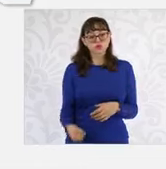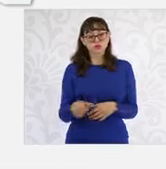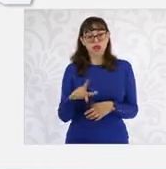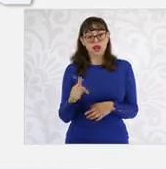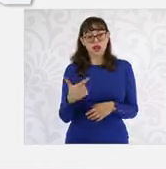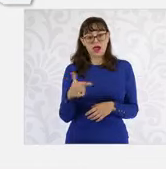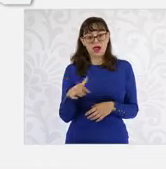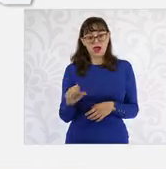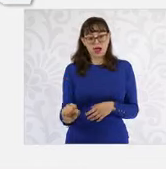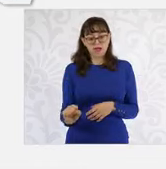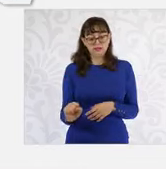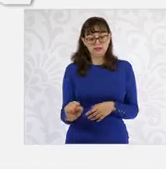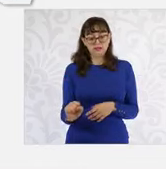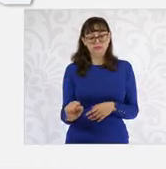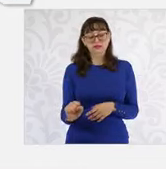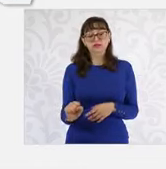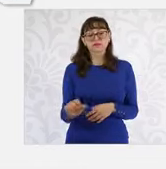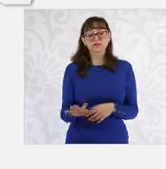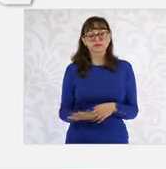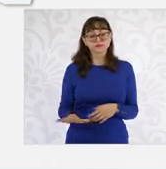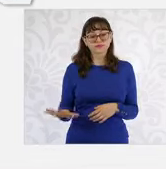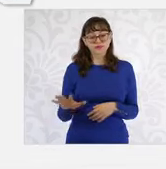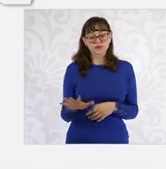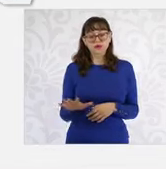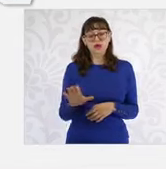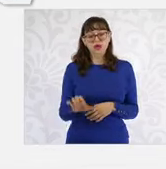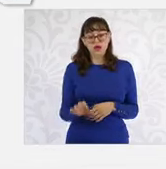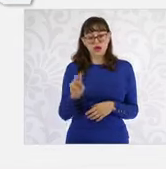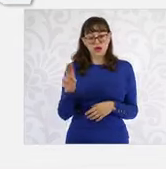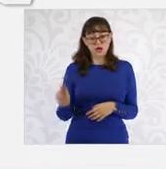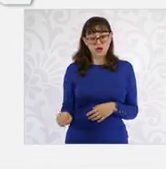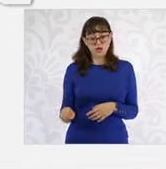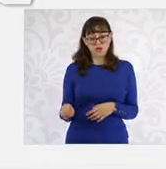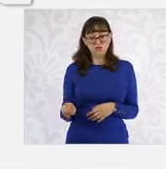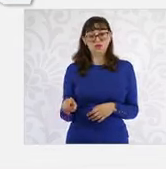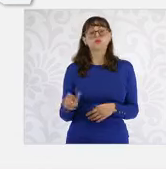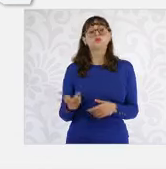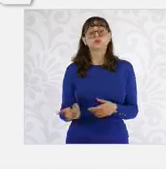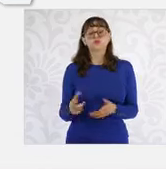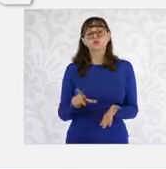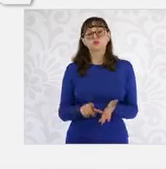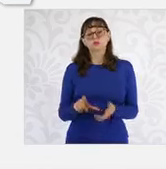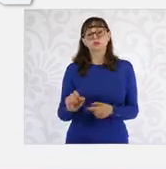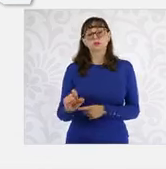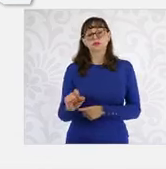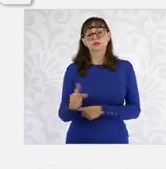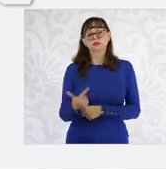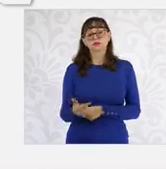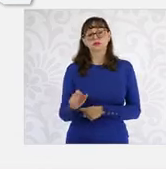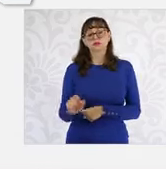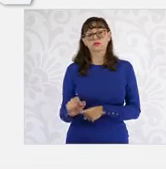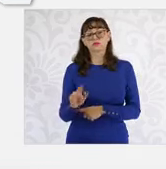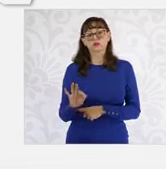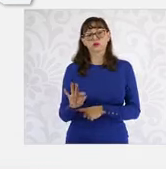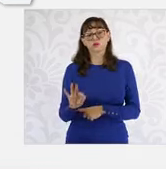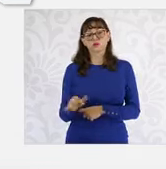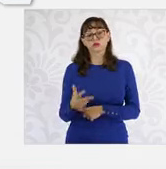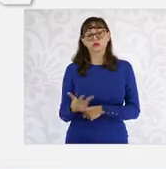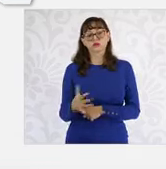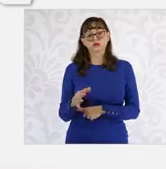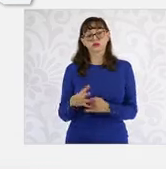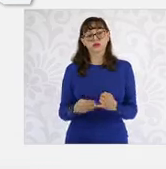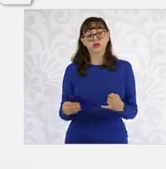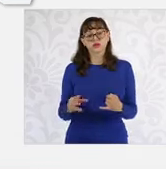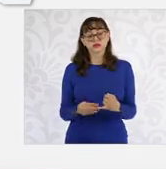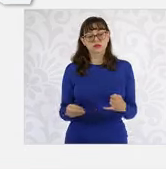Lagas, el permisionario Servicio Rimatobe, en Cancún, Quintana Roo, encontramos el litro en 27 pesos con